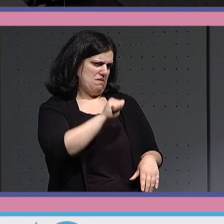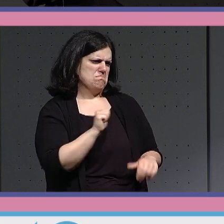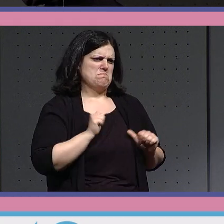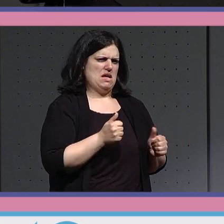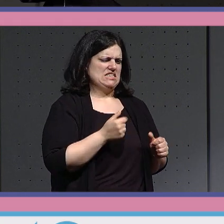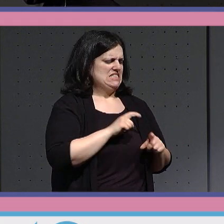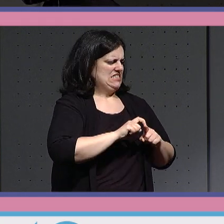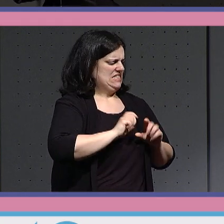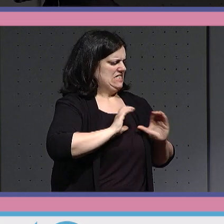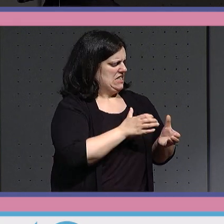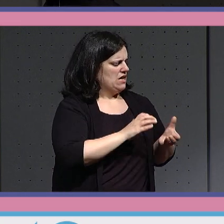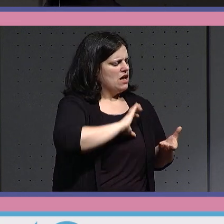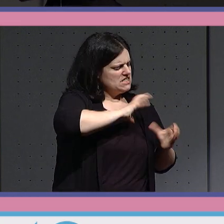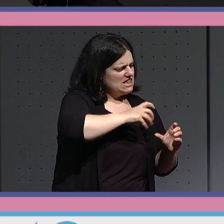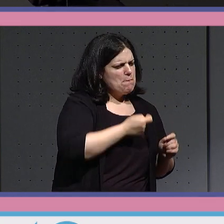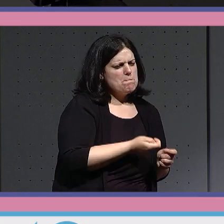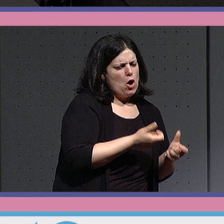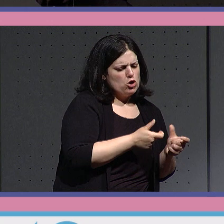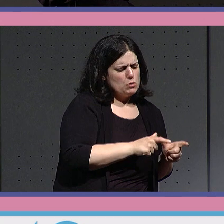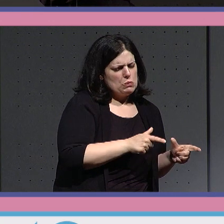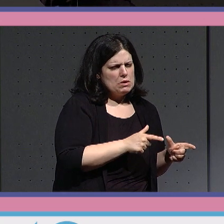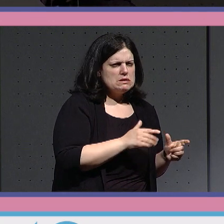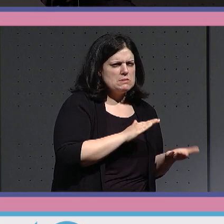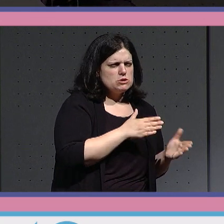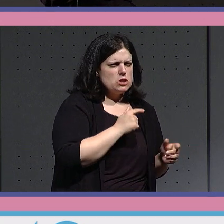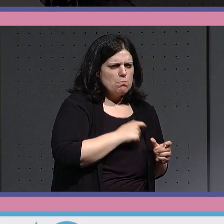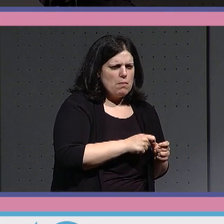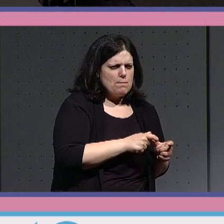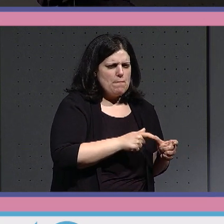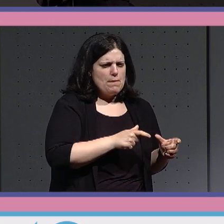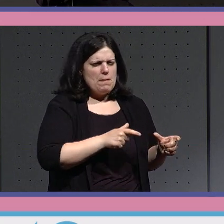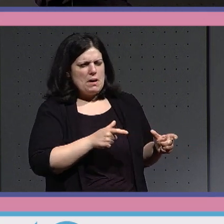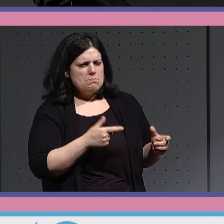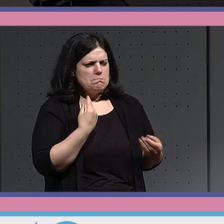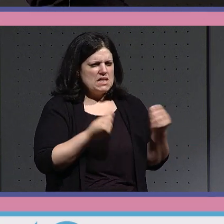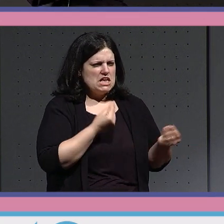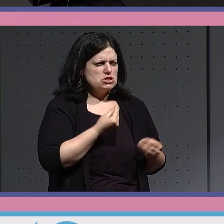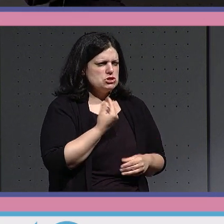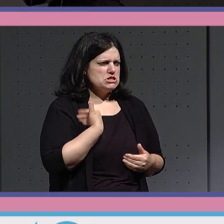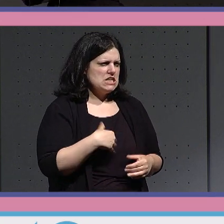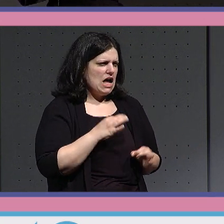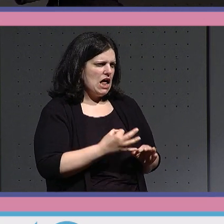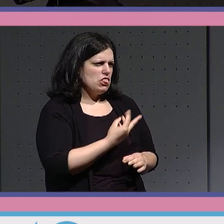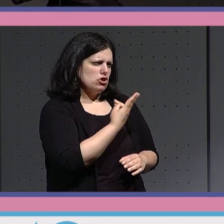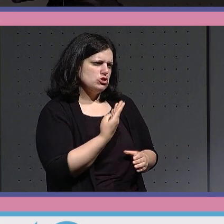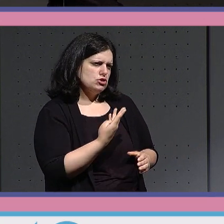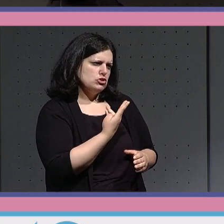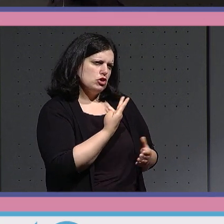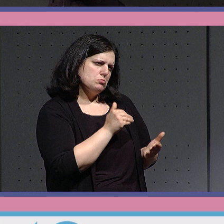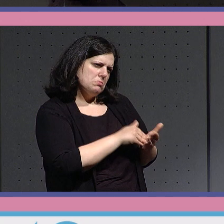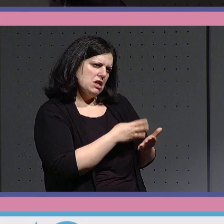vez hay más, y llevamos, pues yo calculo que son aproximadamente 2.800, 2.900 personas con